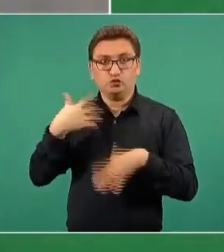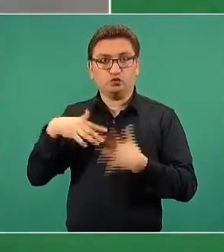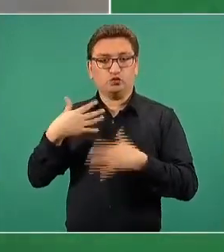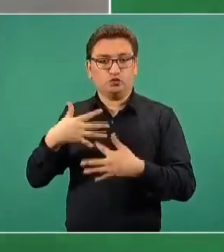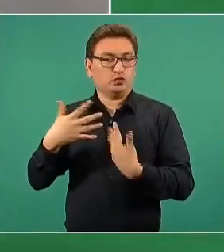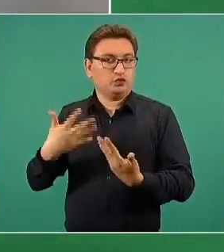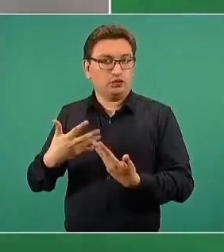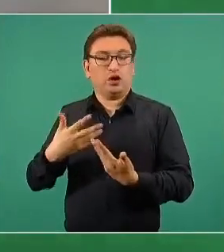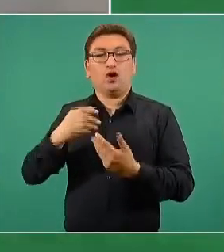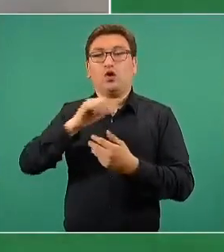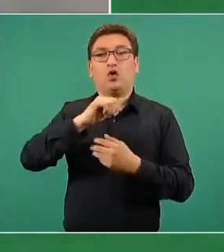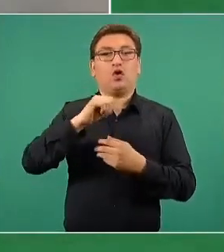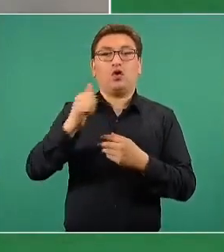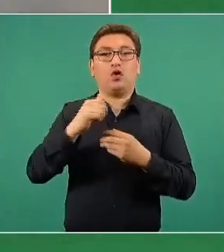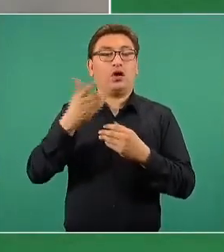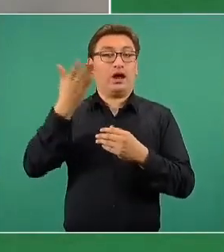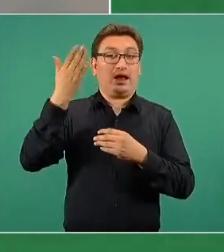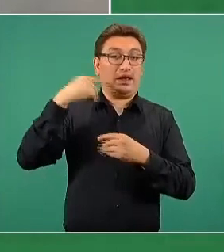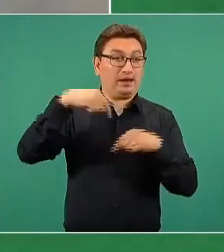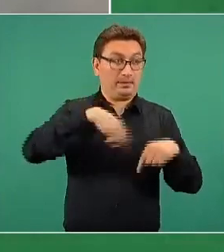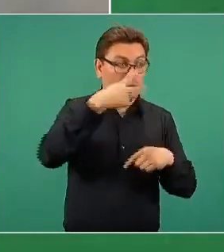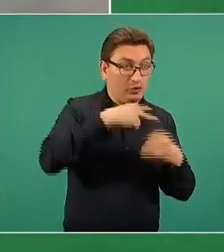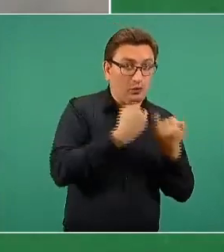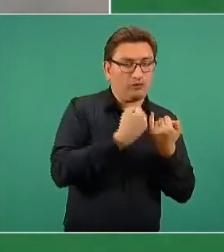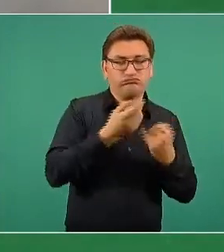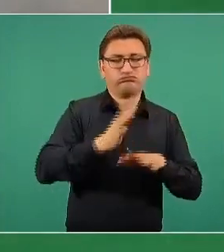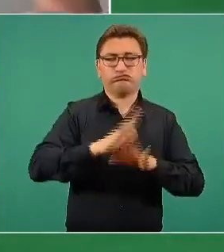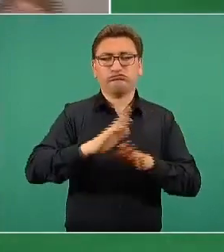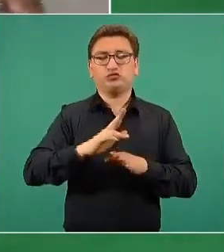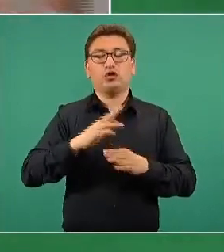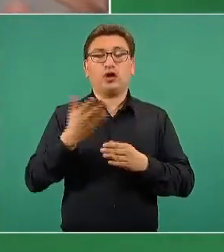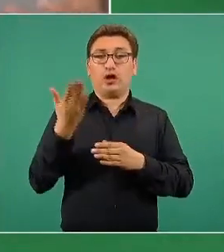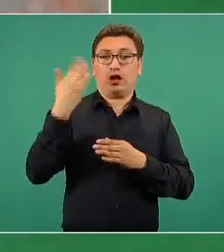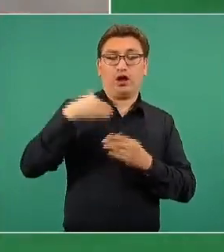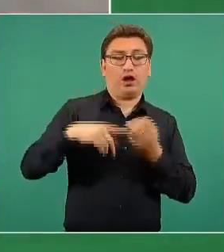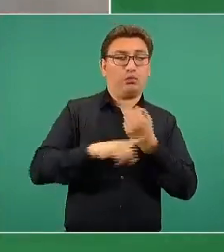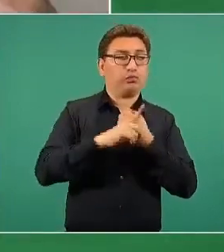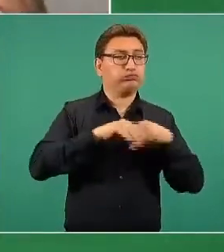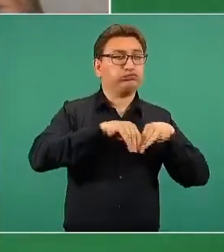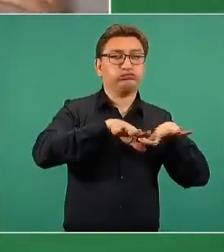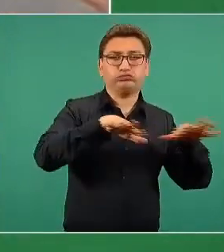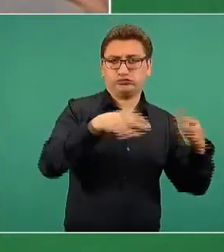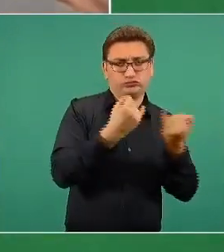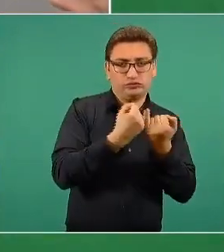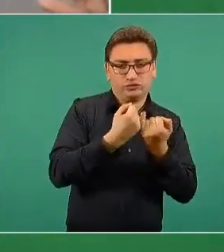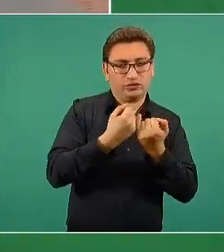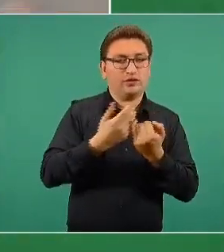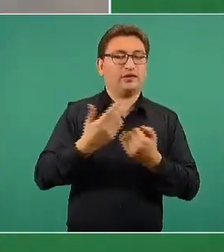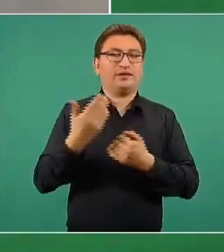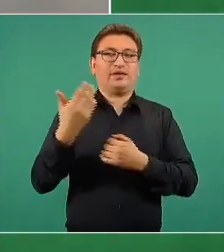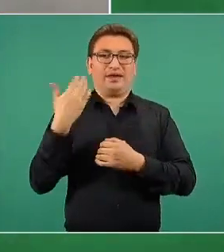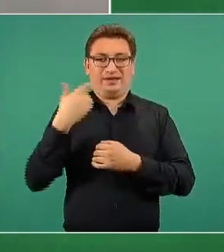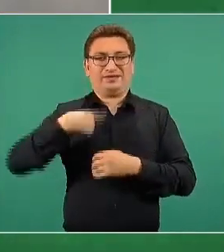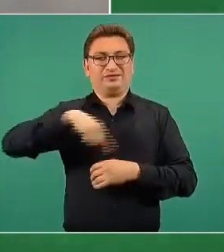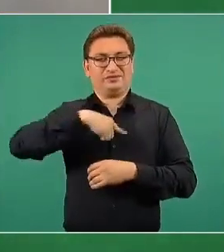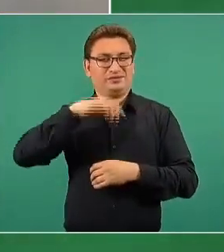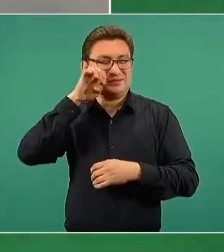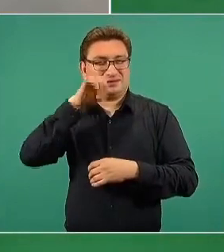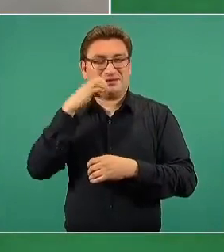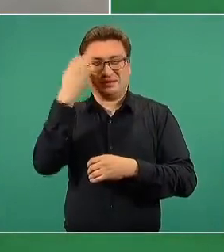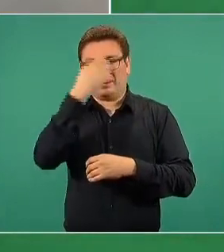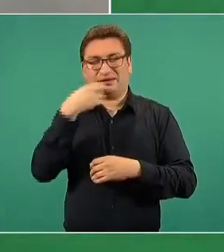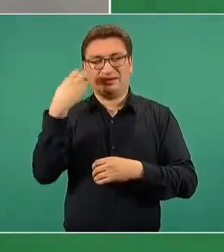observó en ninguna de las dos olas que hemos tenido, y que tampoco observemos ni siquiera lo que acabamos de observar nosotros en